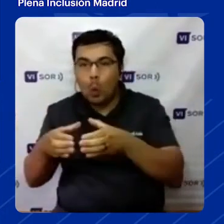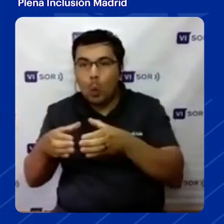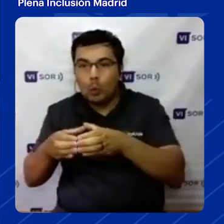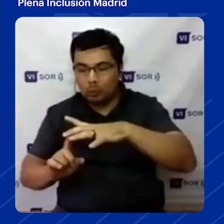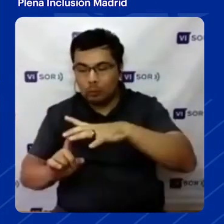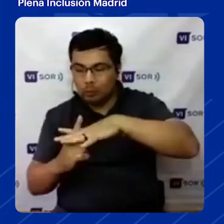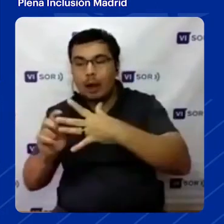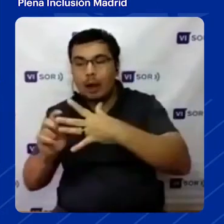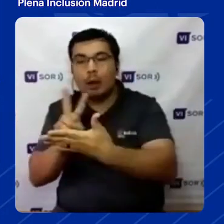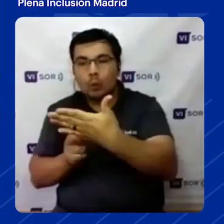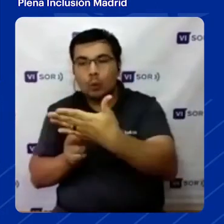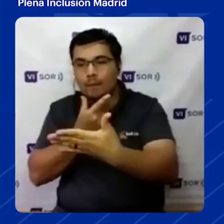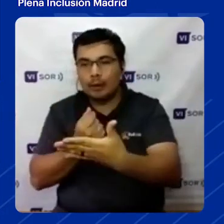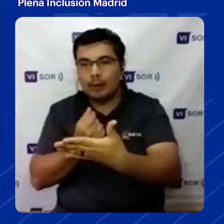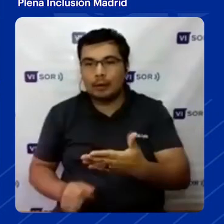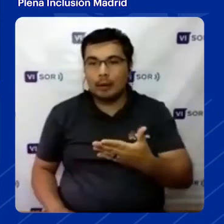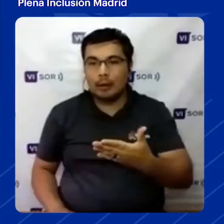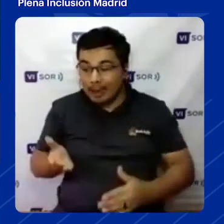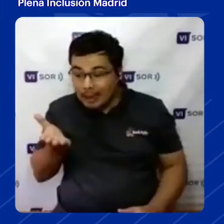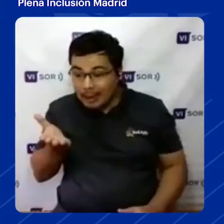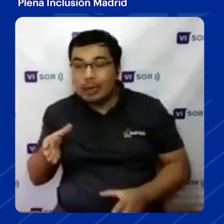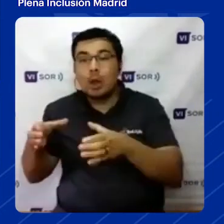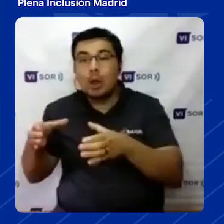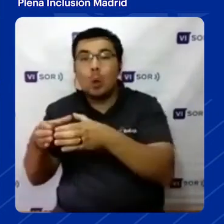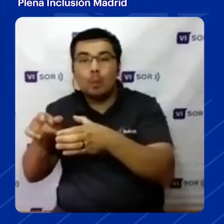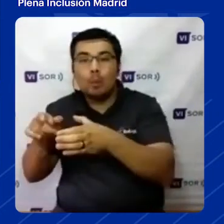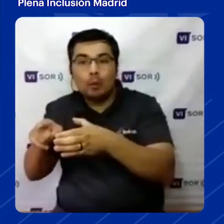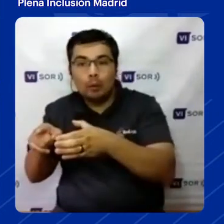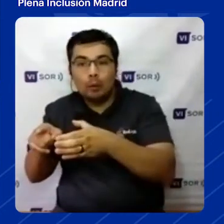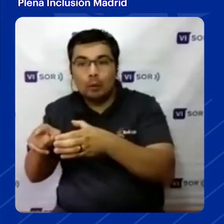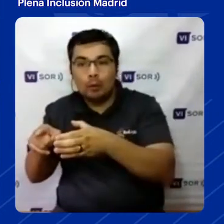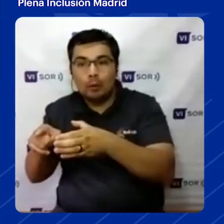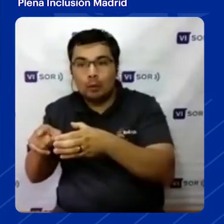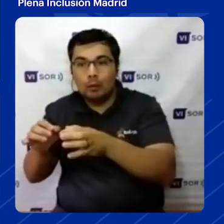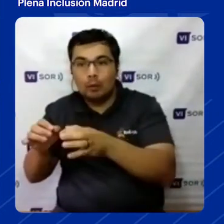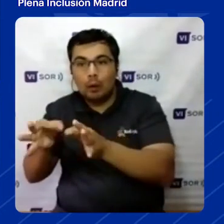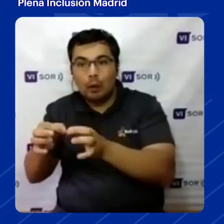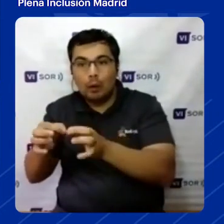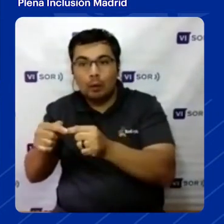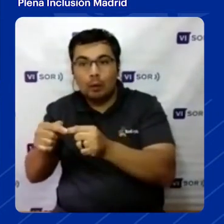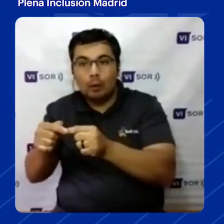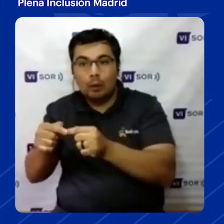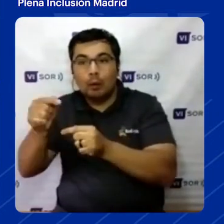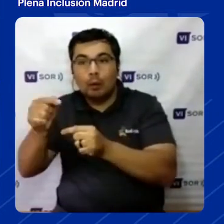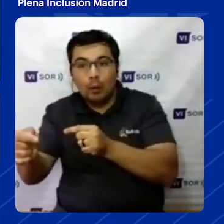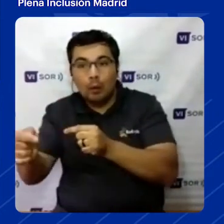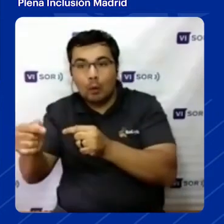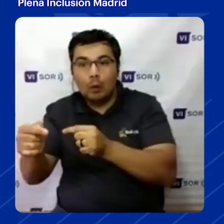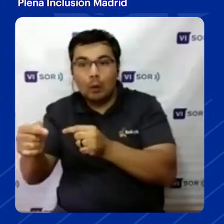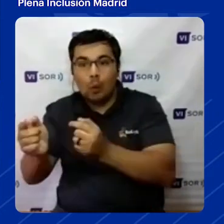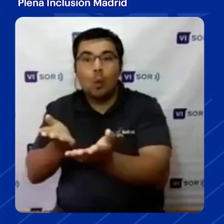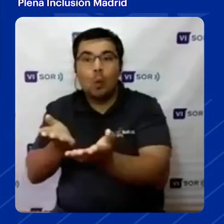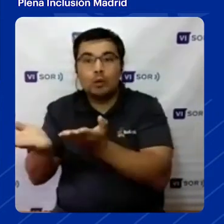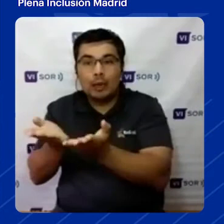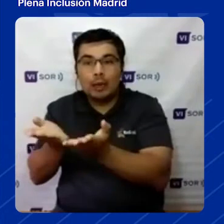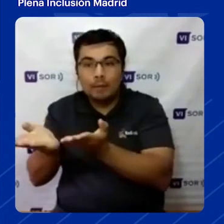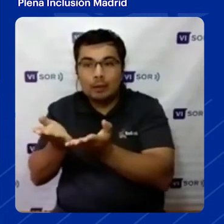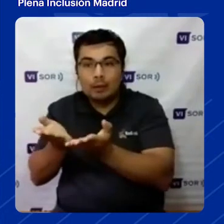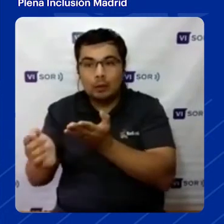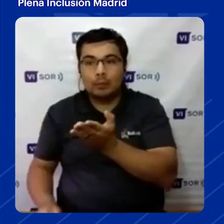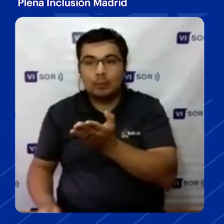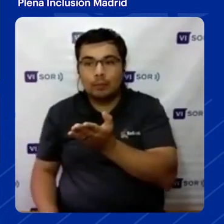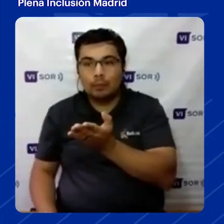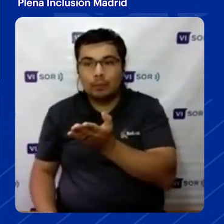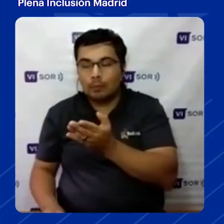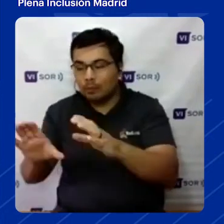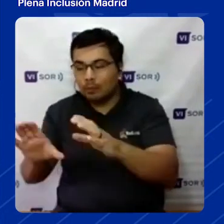fácil. Y de ese grupo de lectura fácil surgió un servicio del que luego les hablaré y que denominamos Adapta y